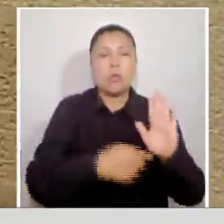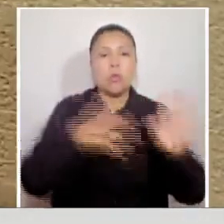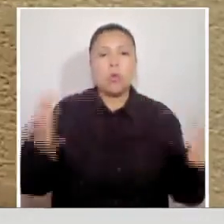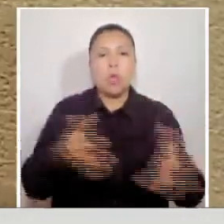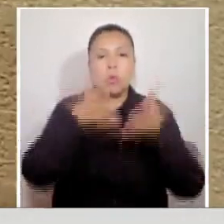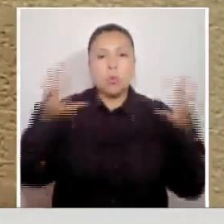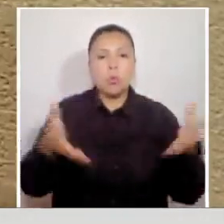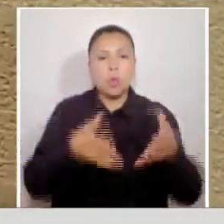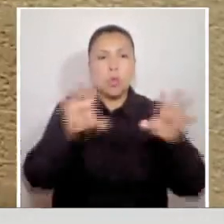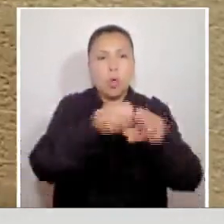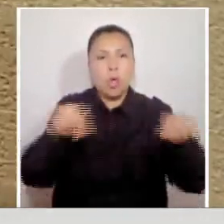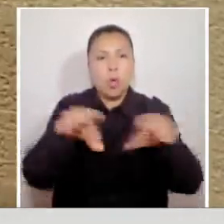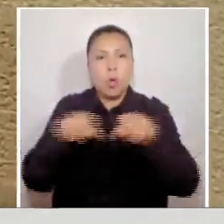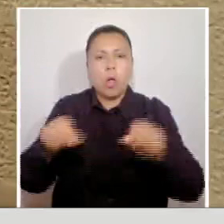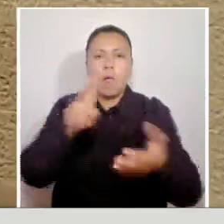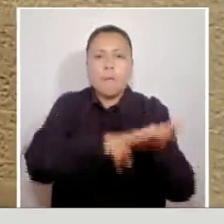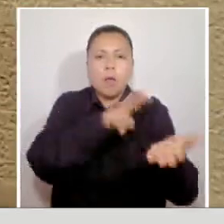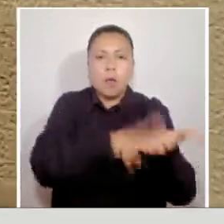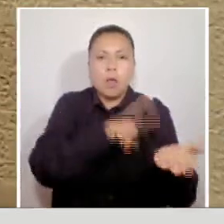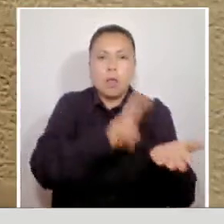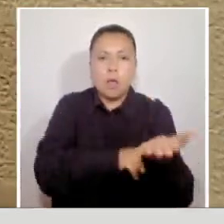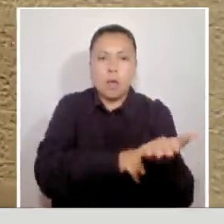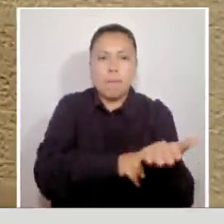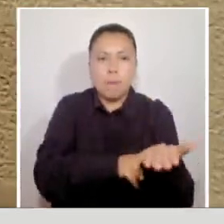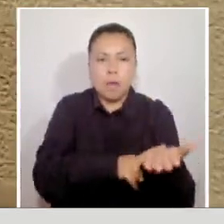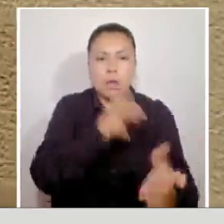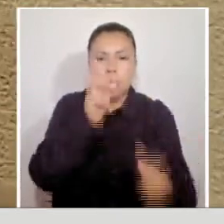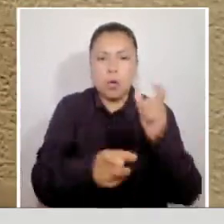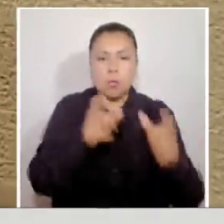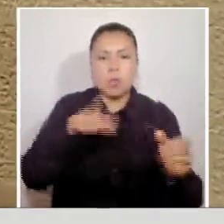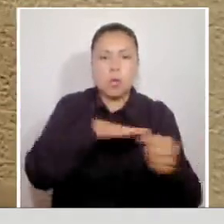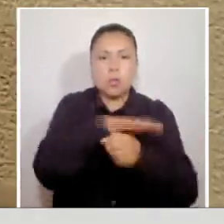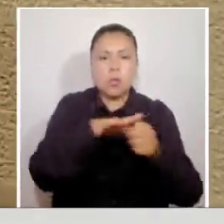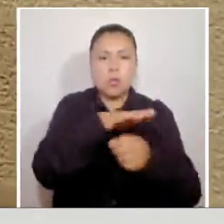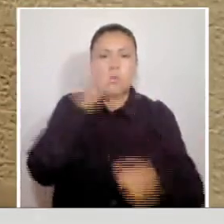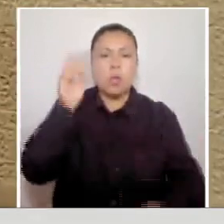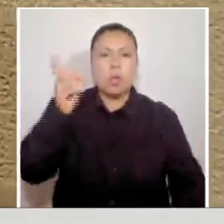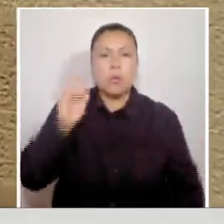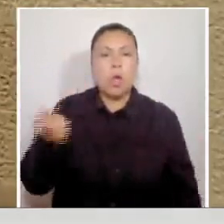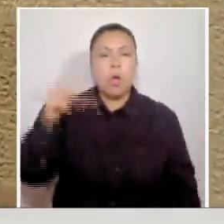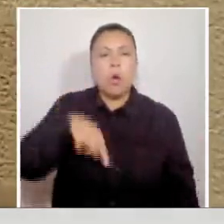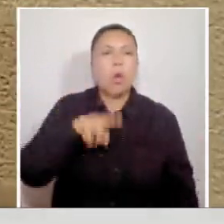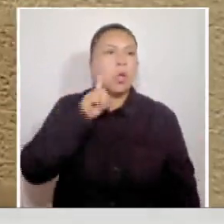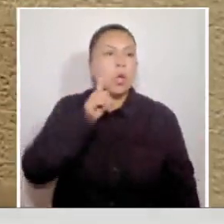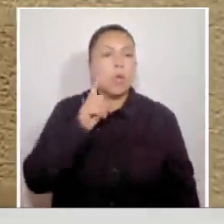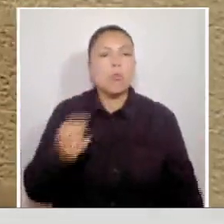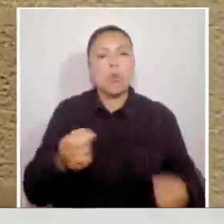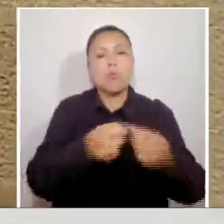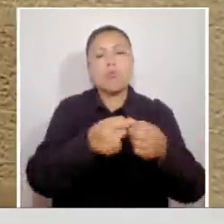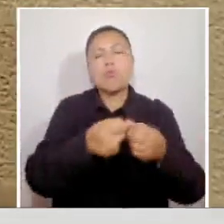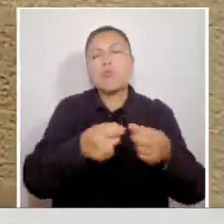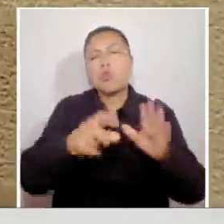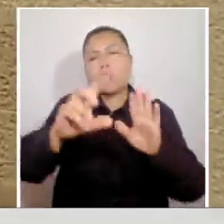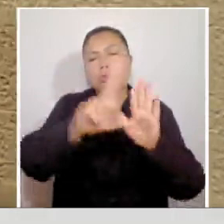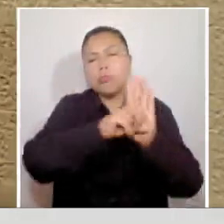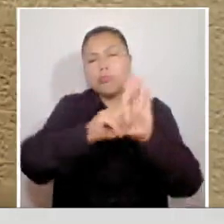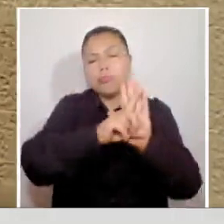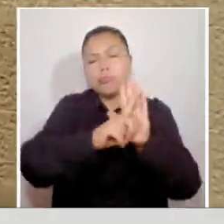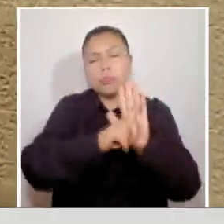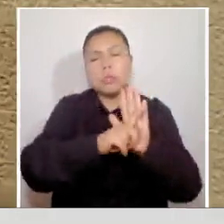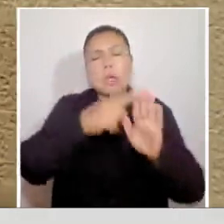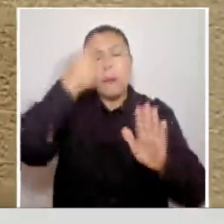comprometiéndose realmente con las personas en situación de discapacidad hoy día tenemos muchas leyes pero que lamentablemente